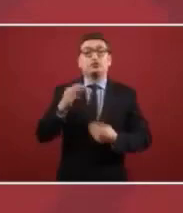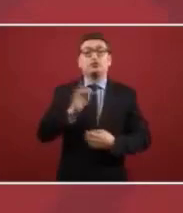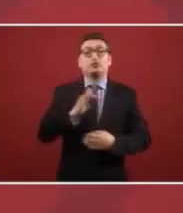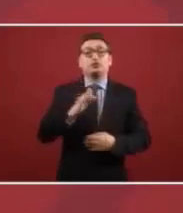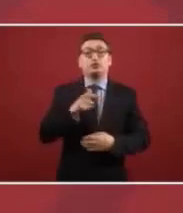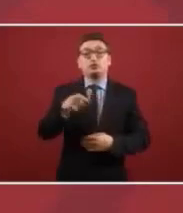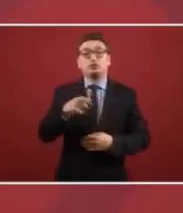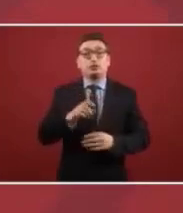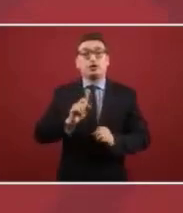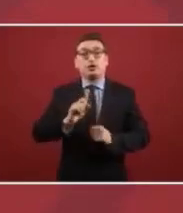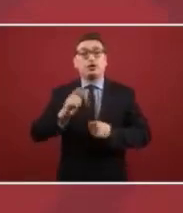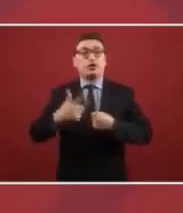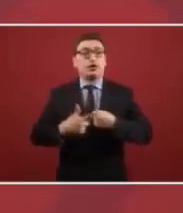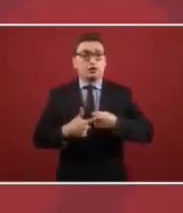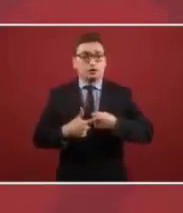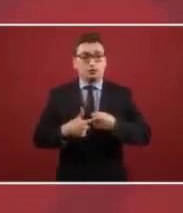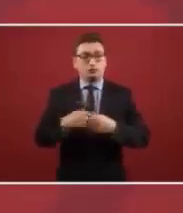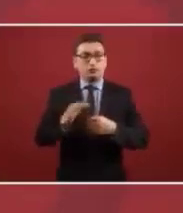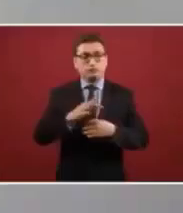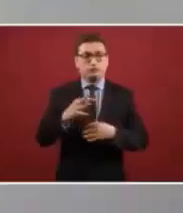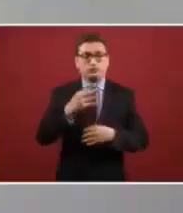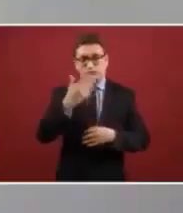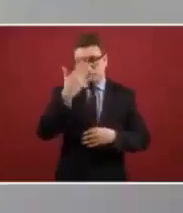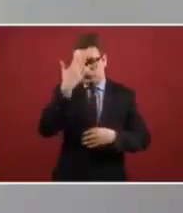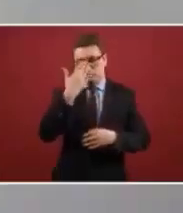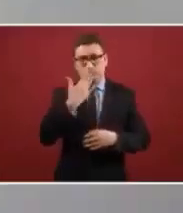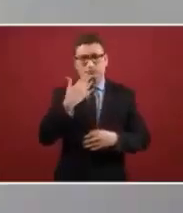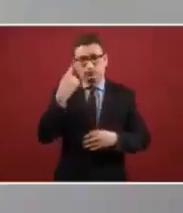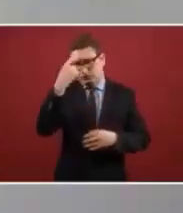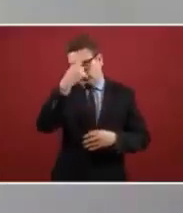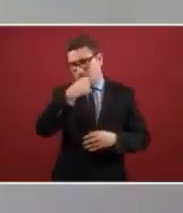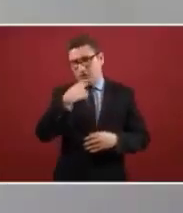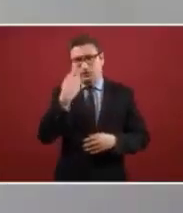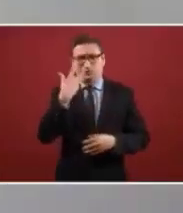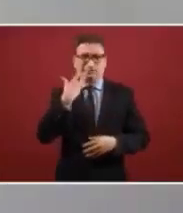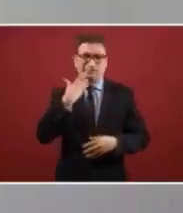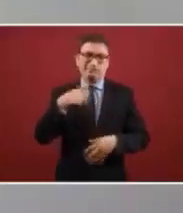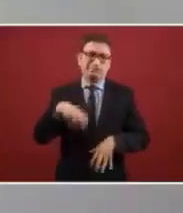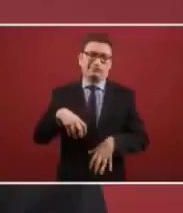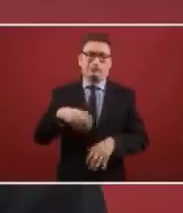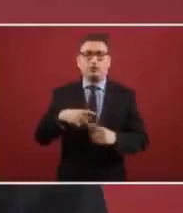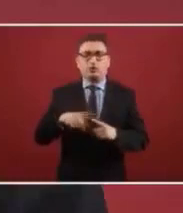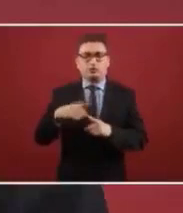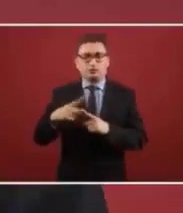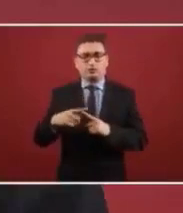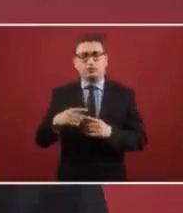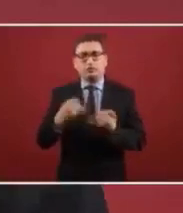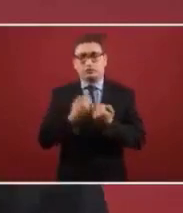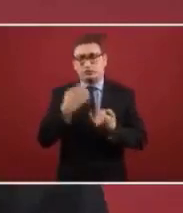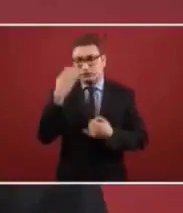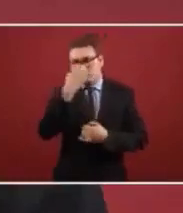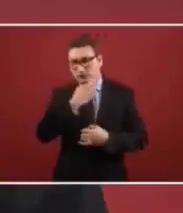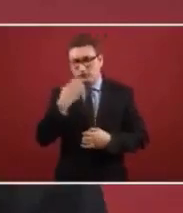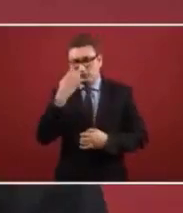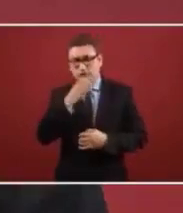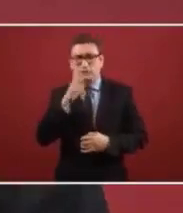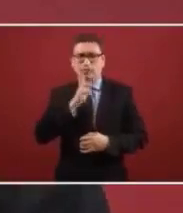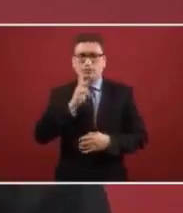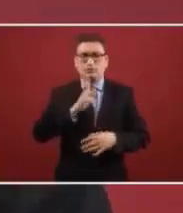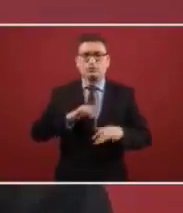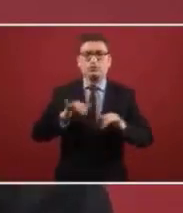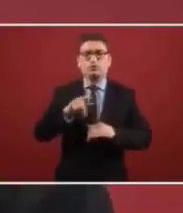parálisis facial así como análisis toxicológicos